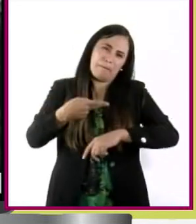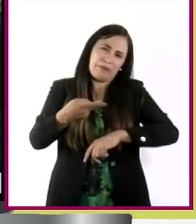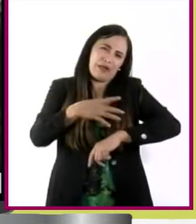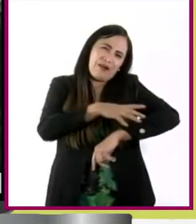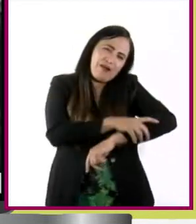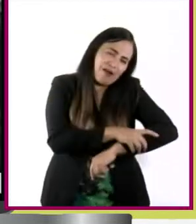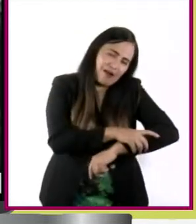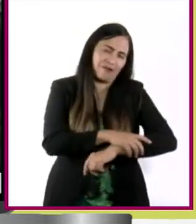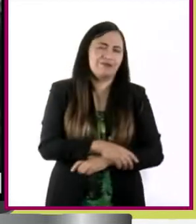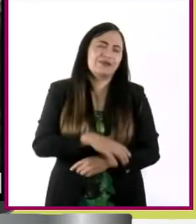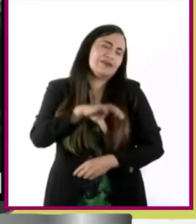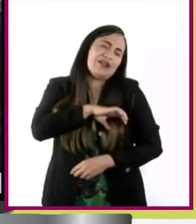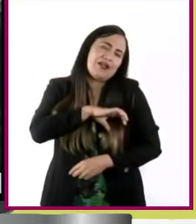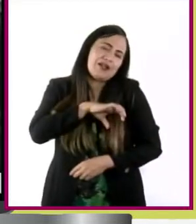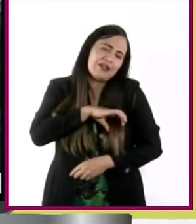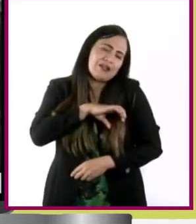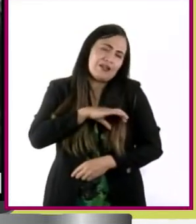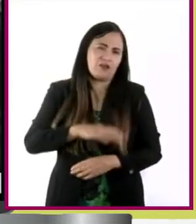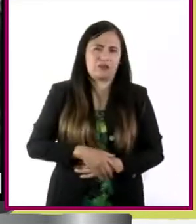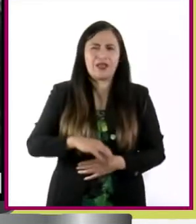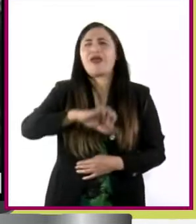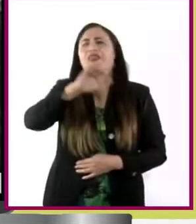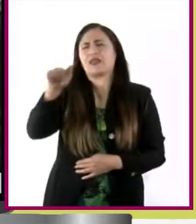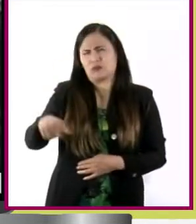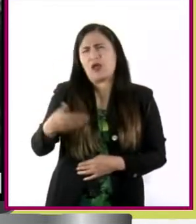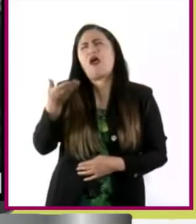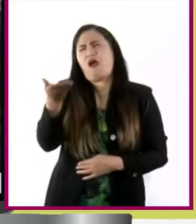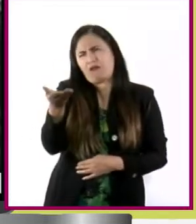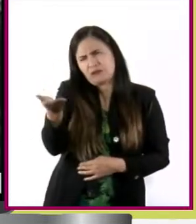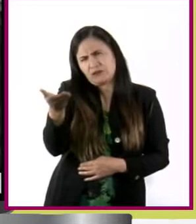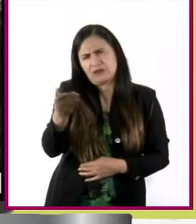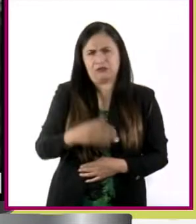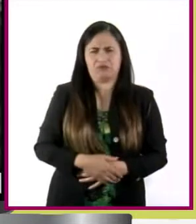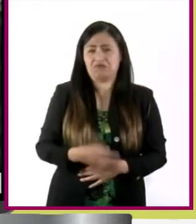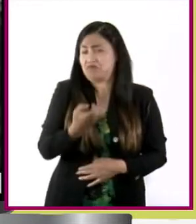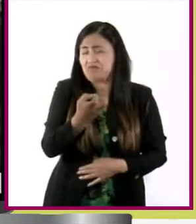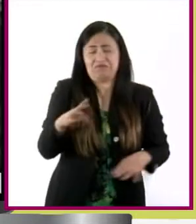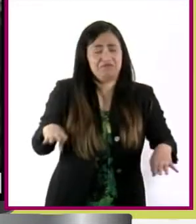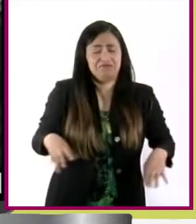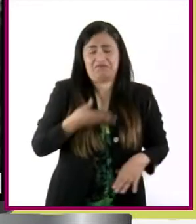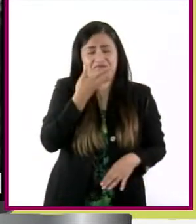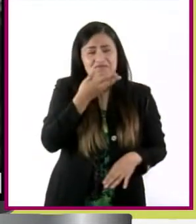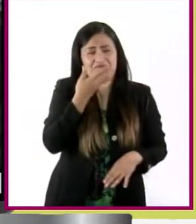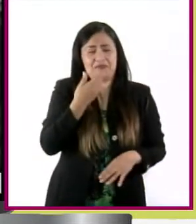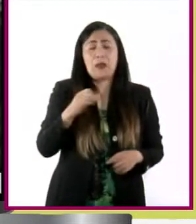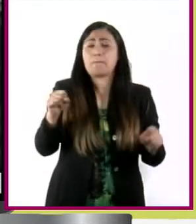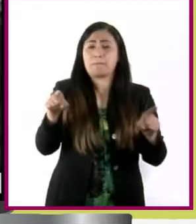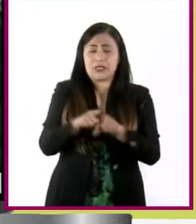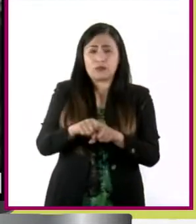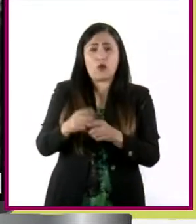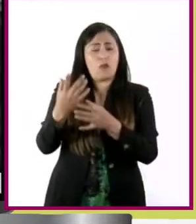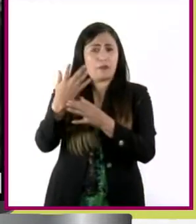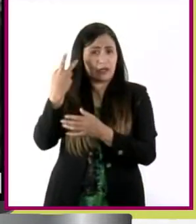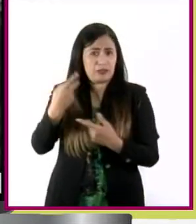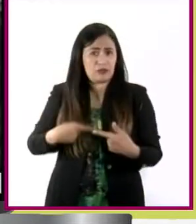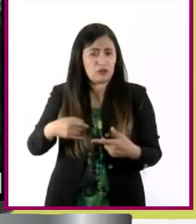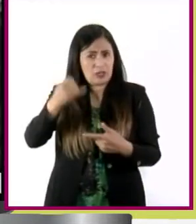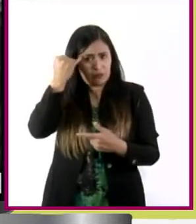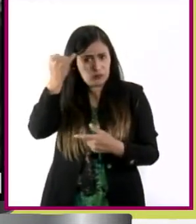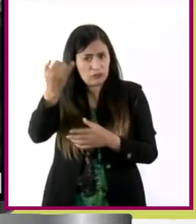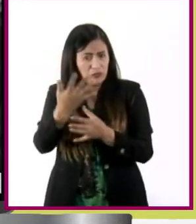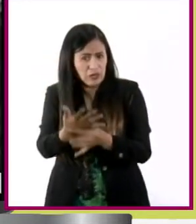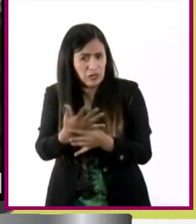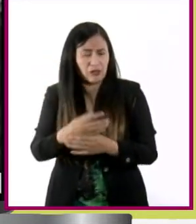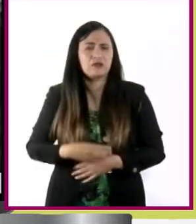quiero mucho, y luego te piden algo. Hay autores que dicen que en realidad siempre que usamos la lengua es